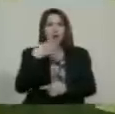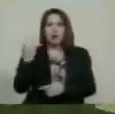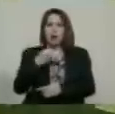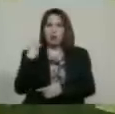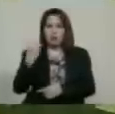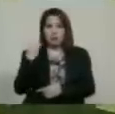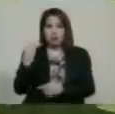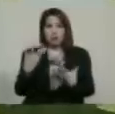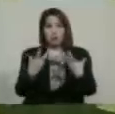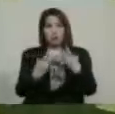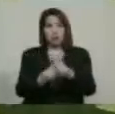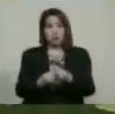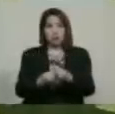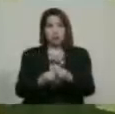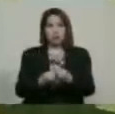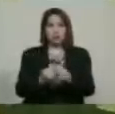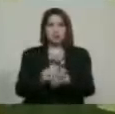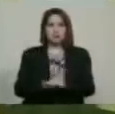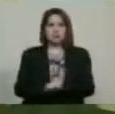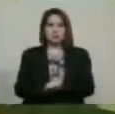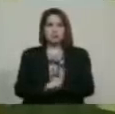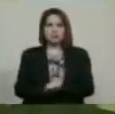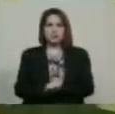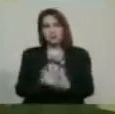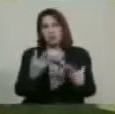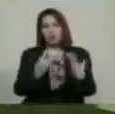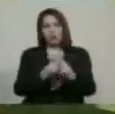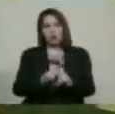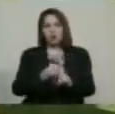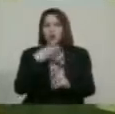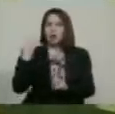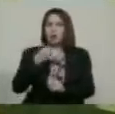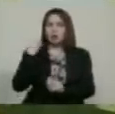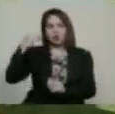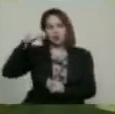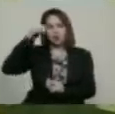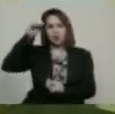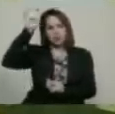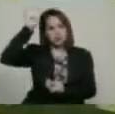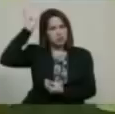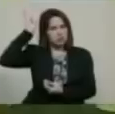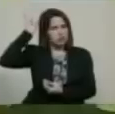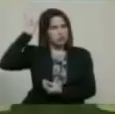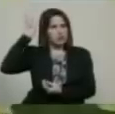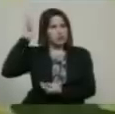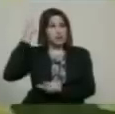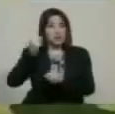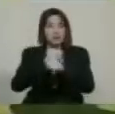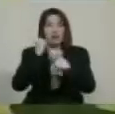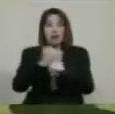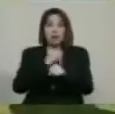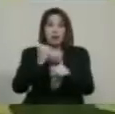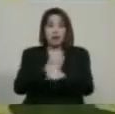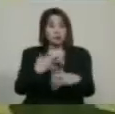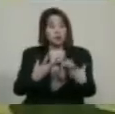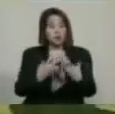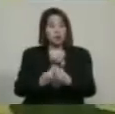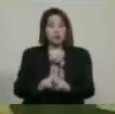Partido Socialista Unido de Venezuela. Estamos con la Juventud Robert Serra, con esta brigada Robert Serra, que está trabajando para la